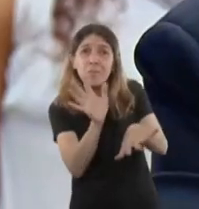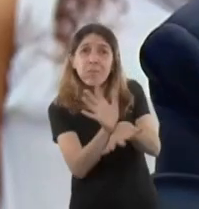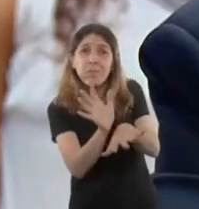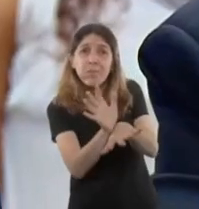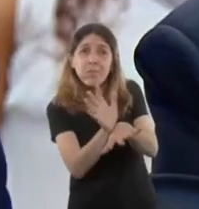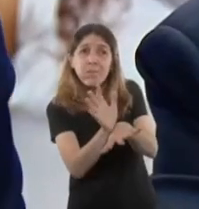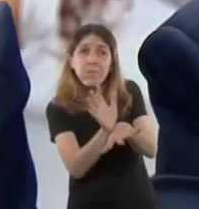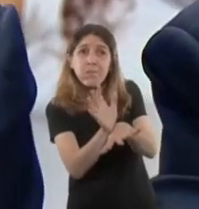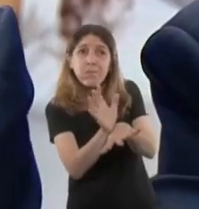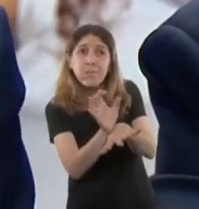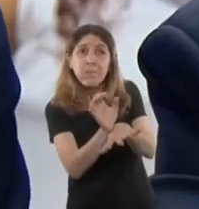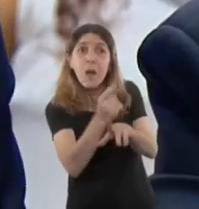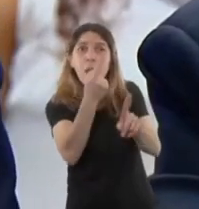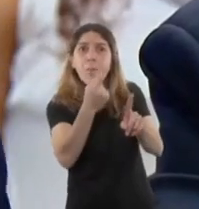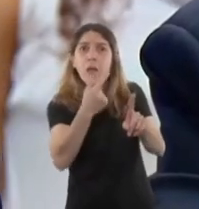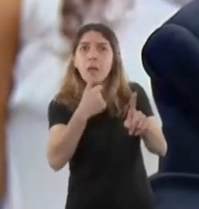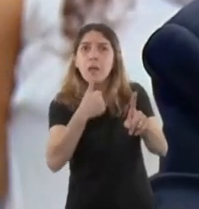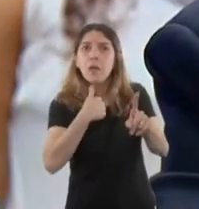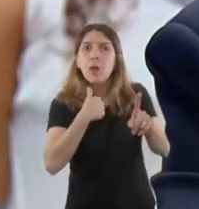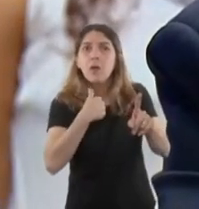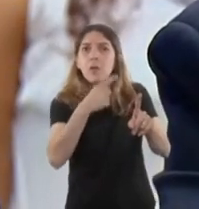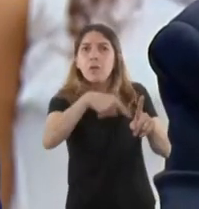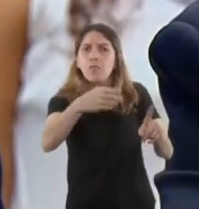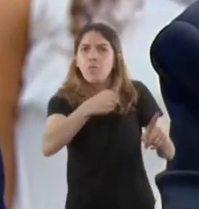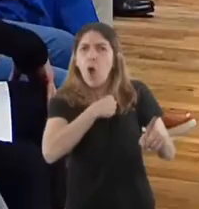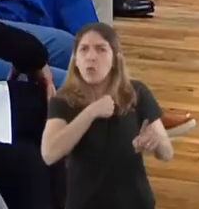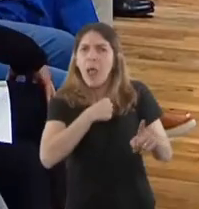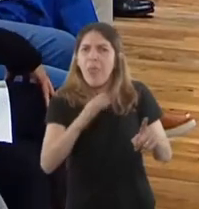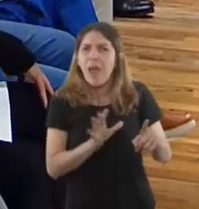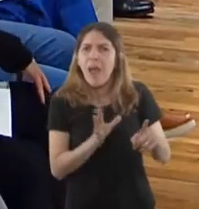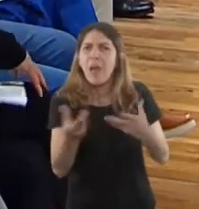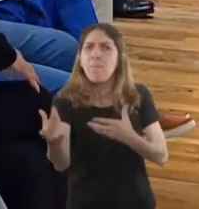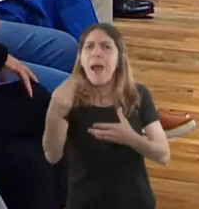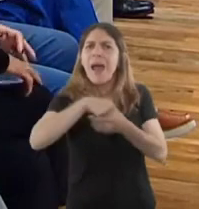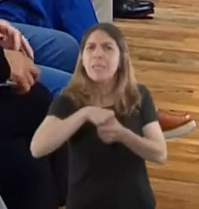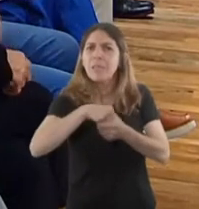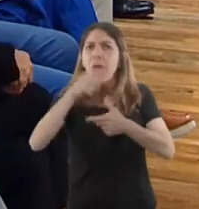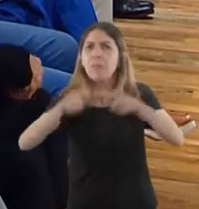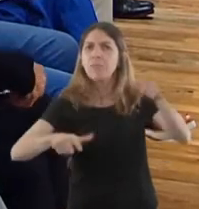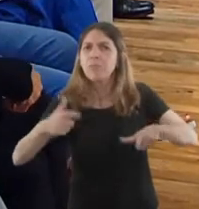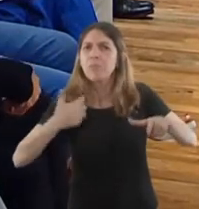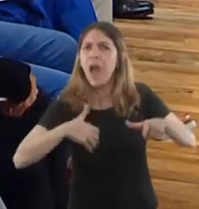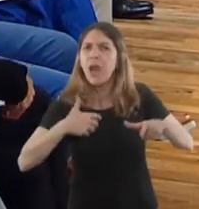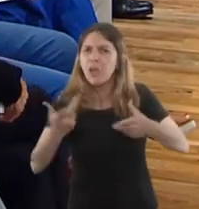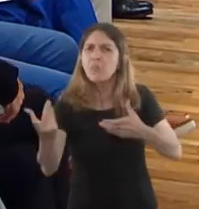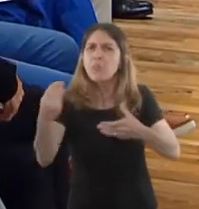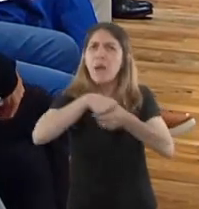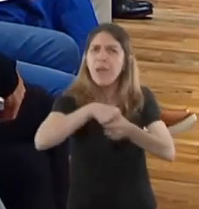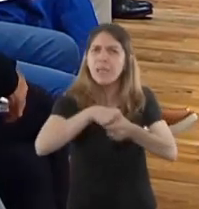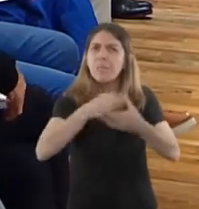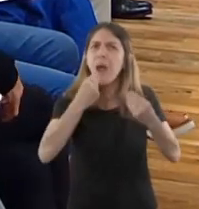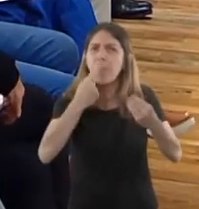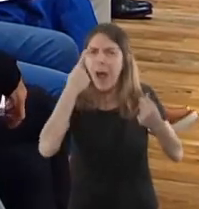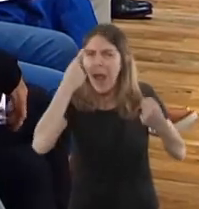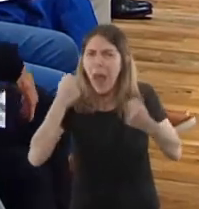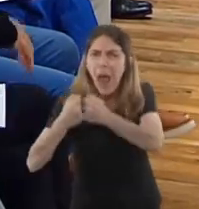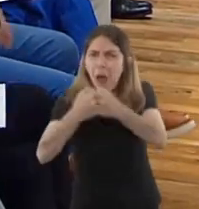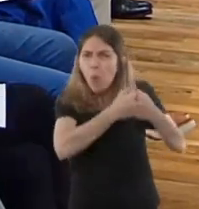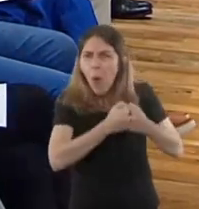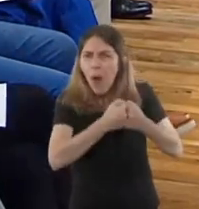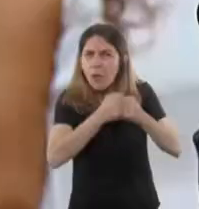por un lado el deseo de participación de los argentinos en construir acuerdos y en construir